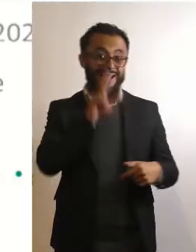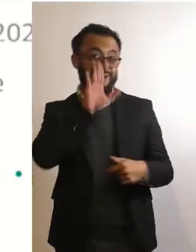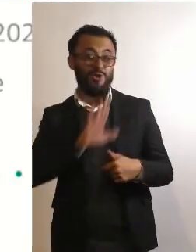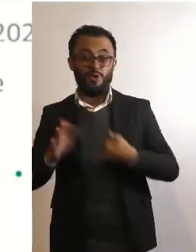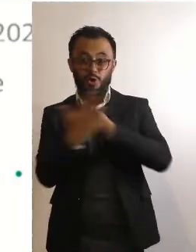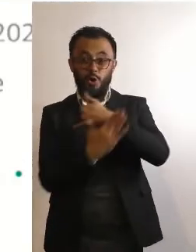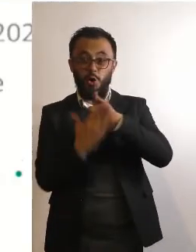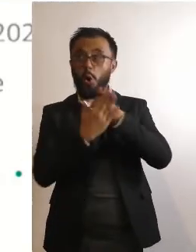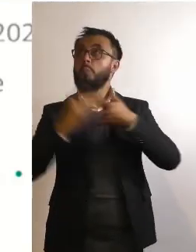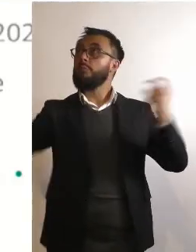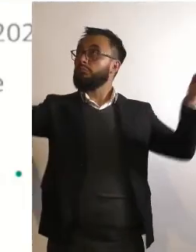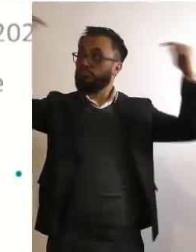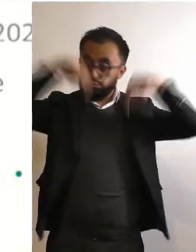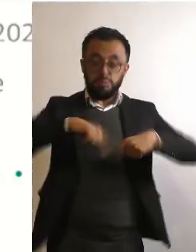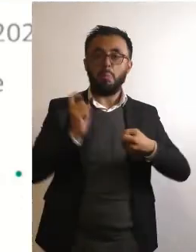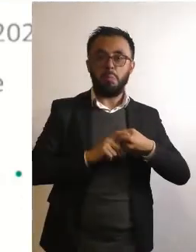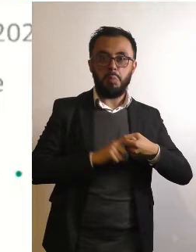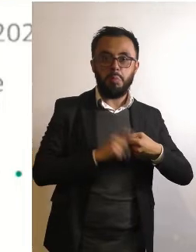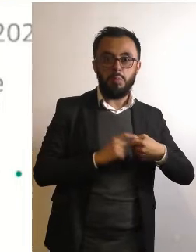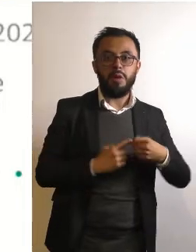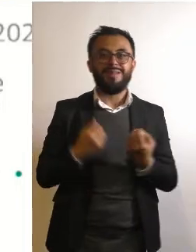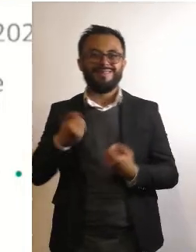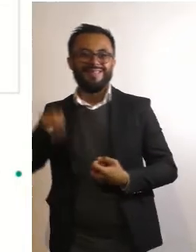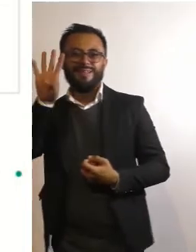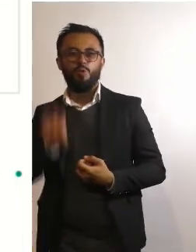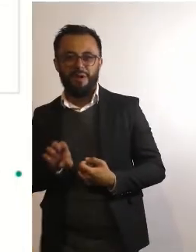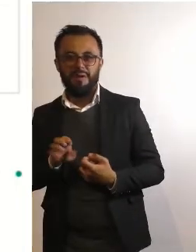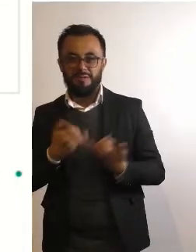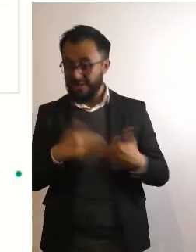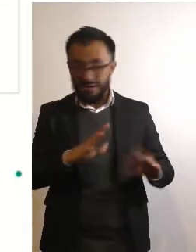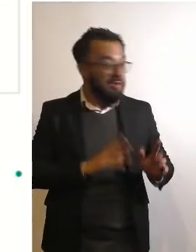tuvimos 19 entrantes y 37 salientes.